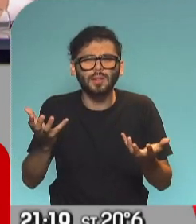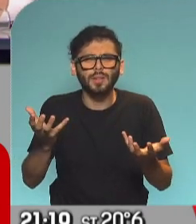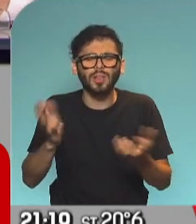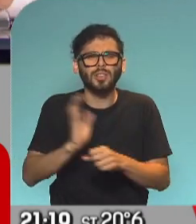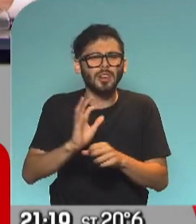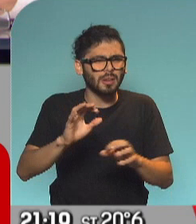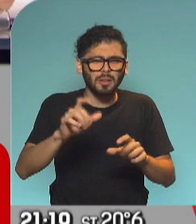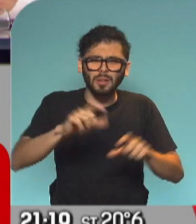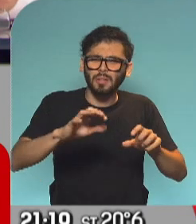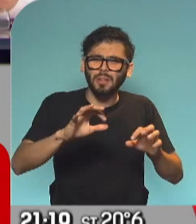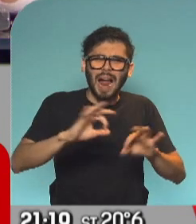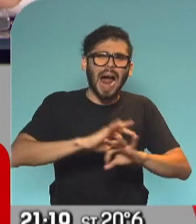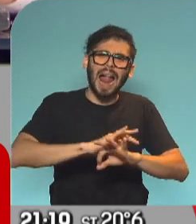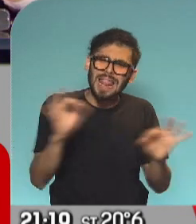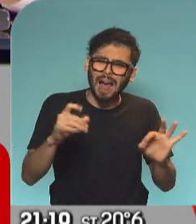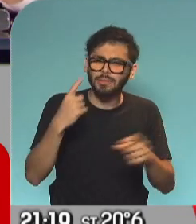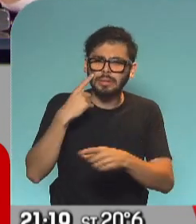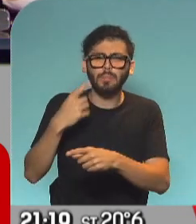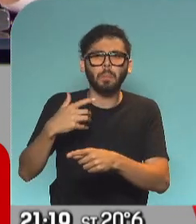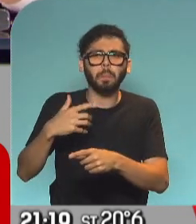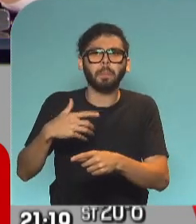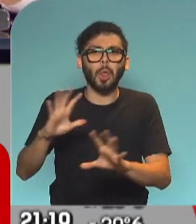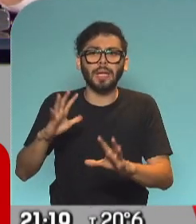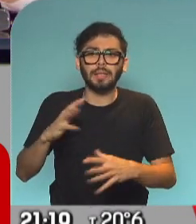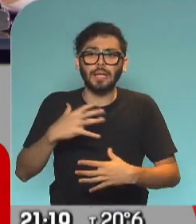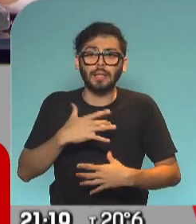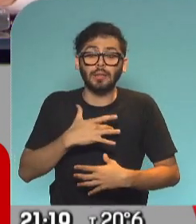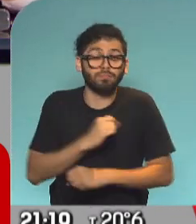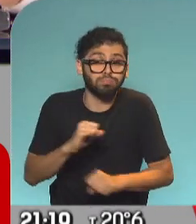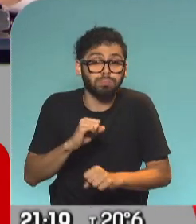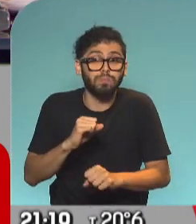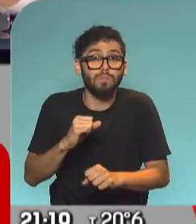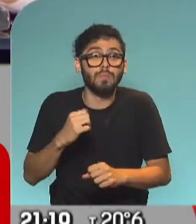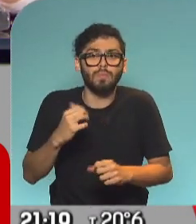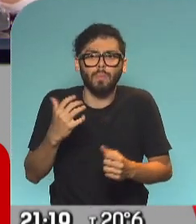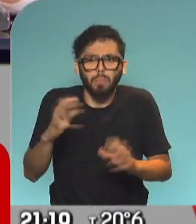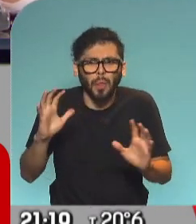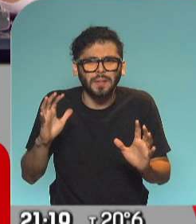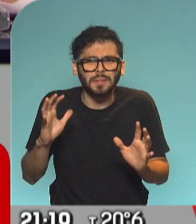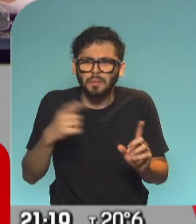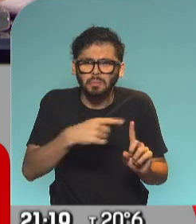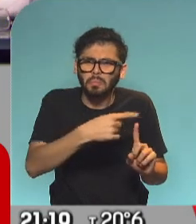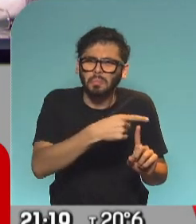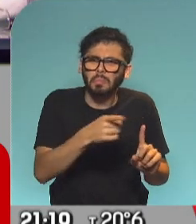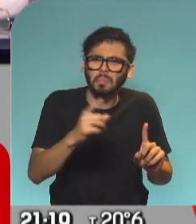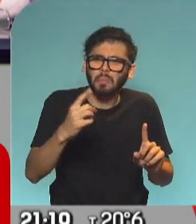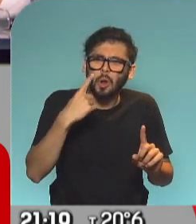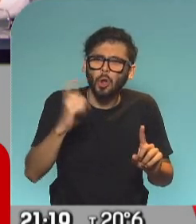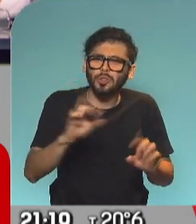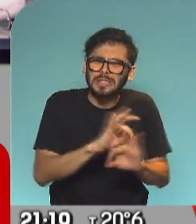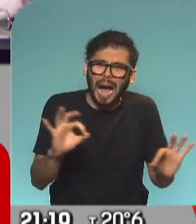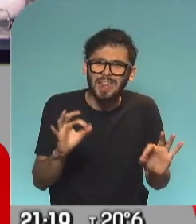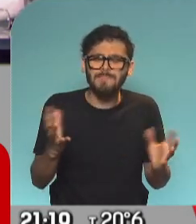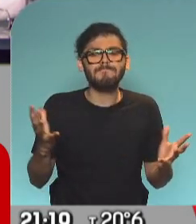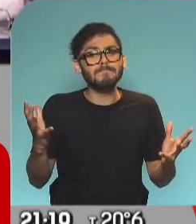conciencia de que ese paciente se podía morir por un colapso permanente, por un colapso masivo, como finalmente ocurrió. Es una de las